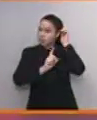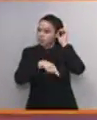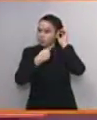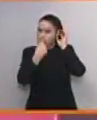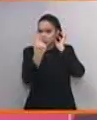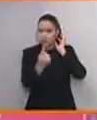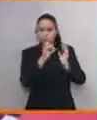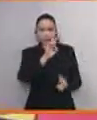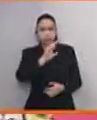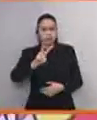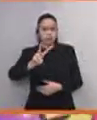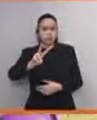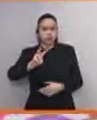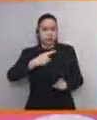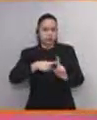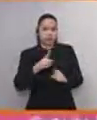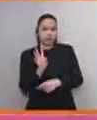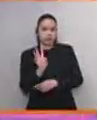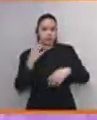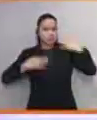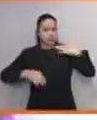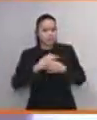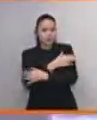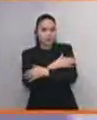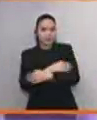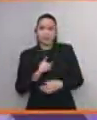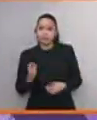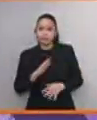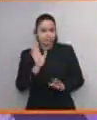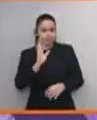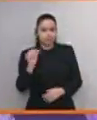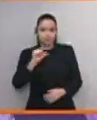1 82 más 4. Me despido en esta linda noche